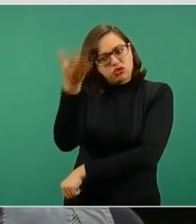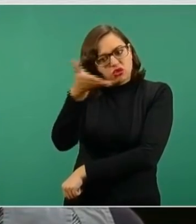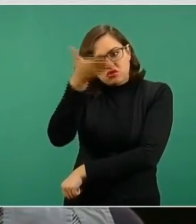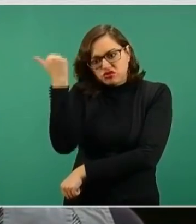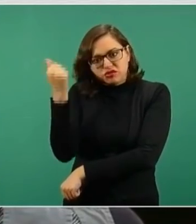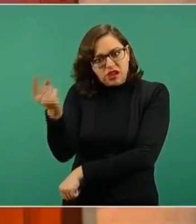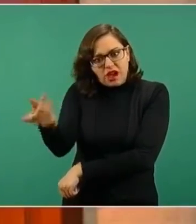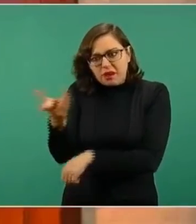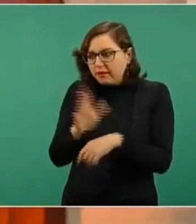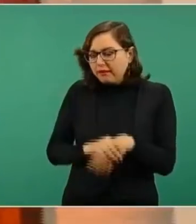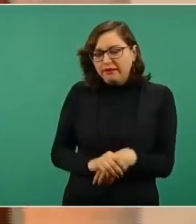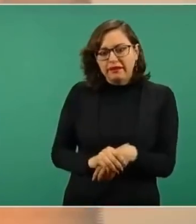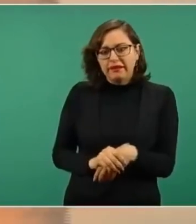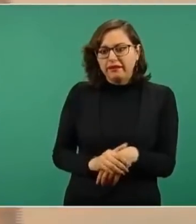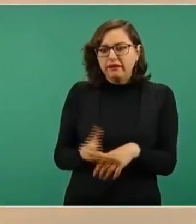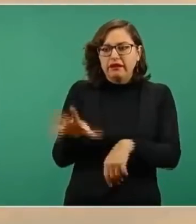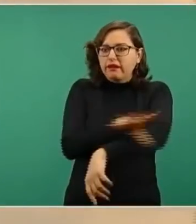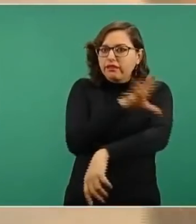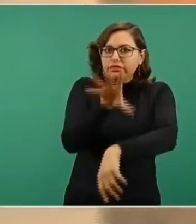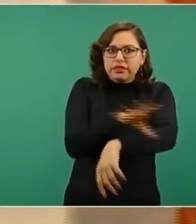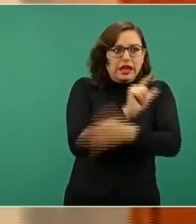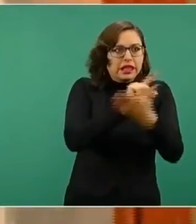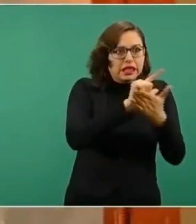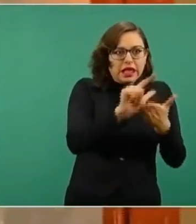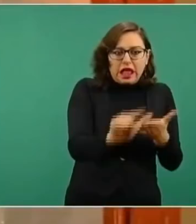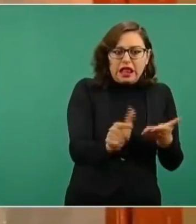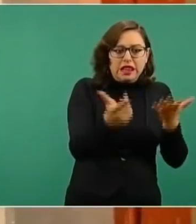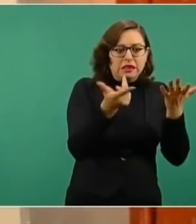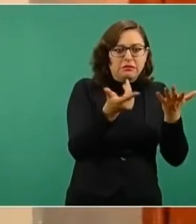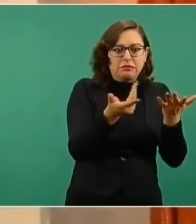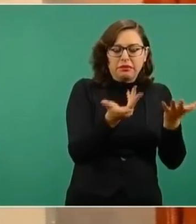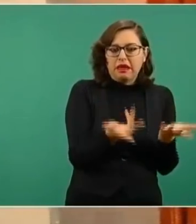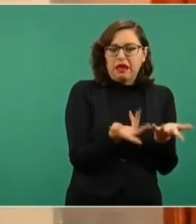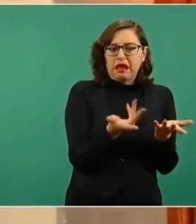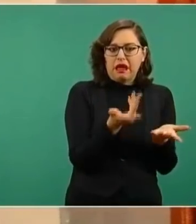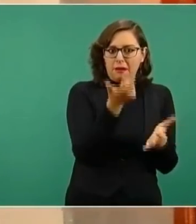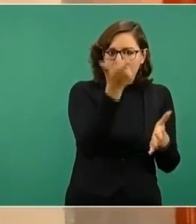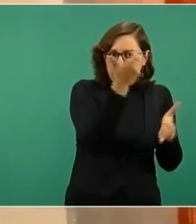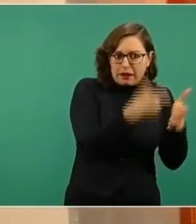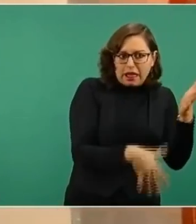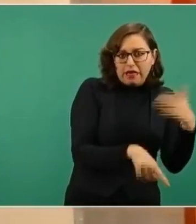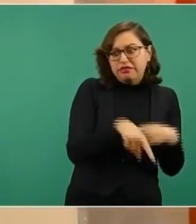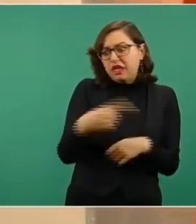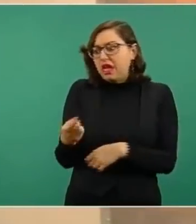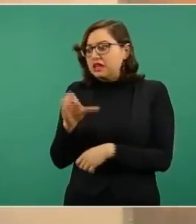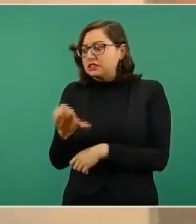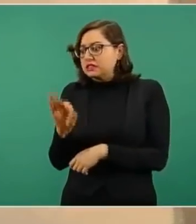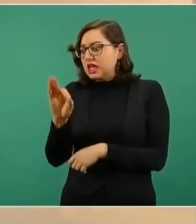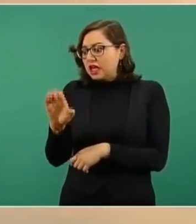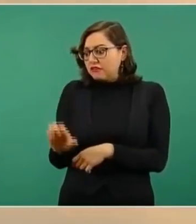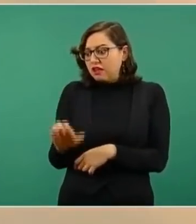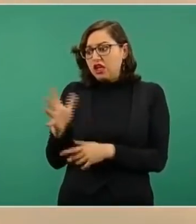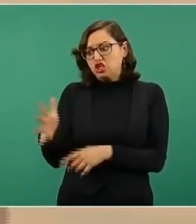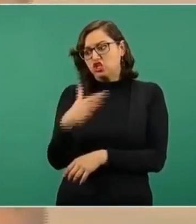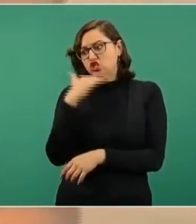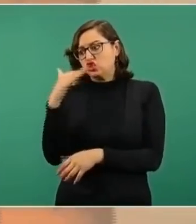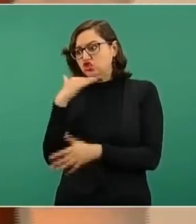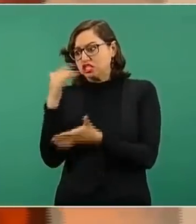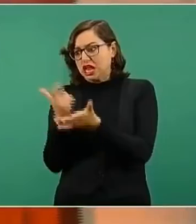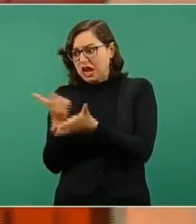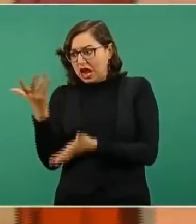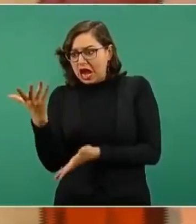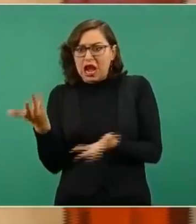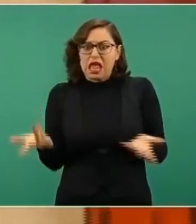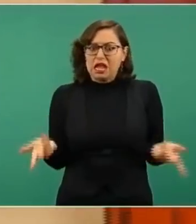verdad, que la energía de la CFE es sucia y cara, y que la nuestra es limpia y